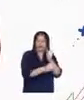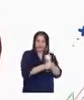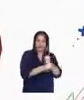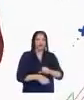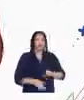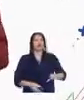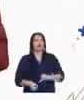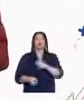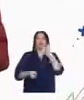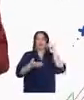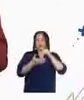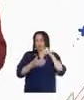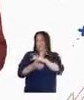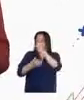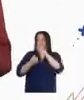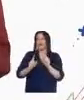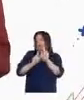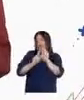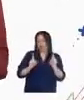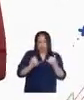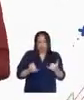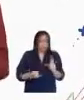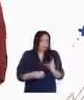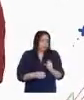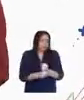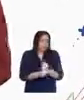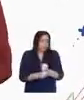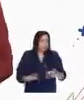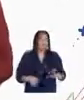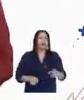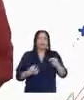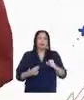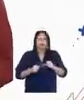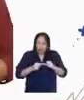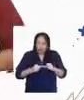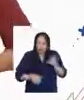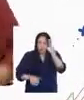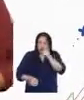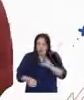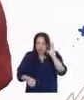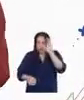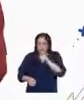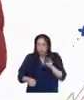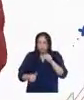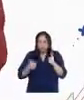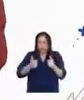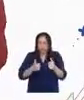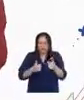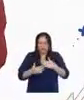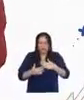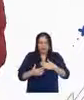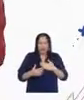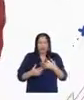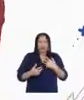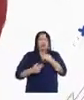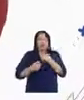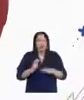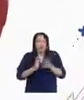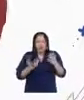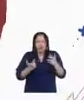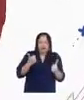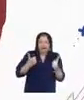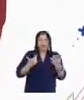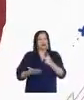o estudiaste una profesión que no ejerces porque sigues en la búsqueda de ese alineamiento con tu vocación